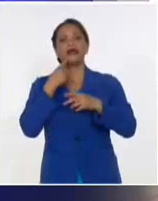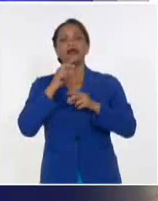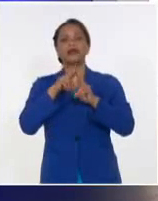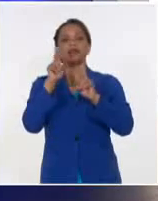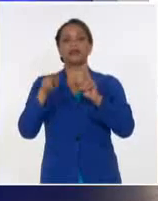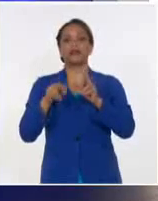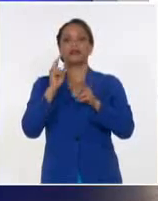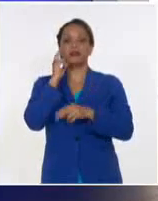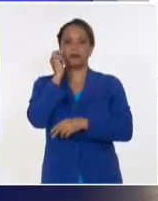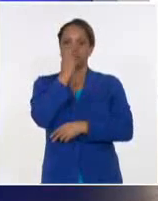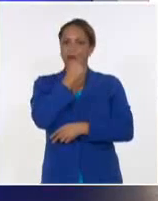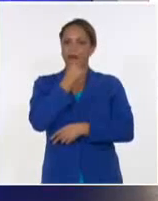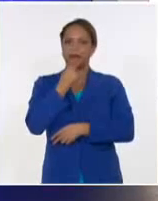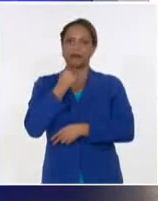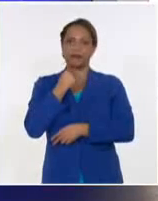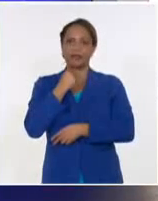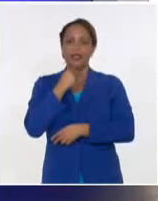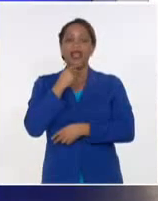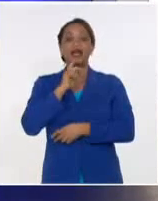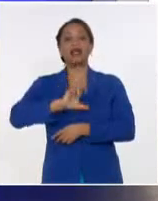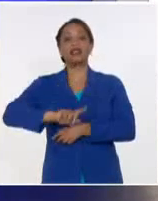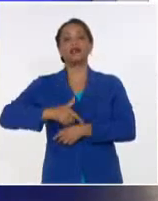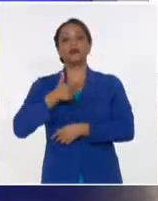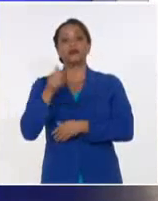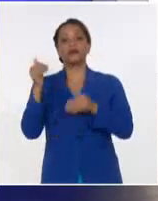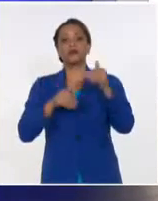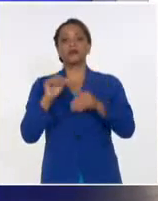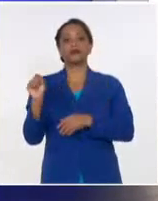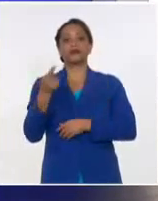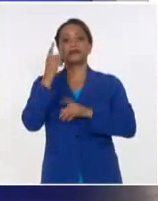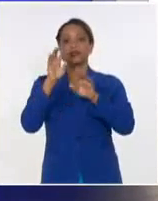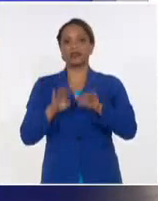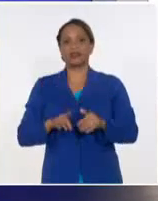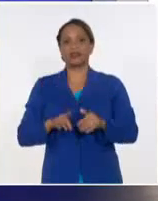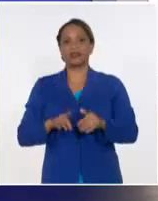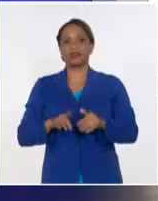Y a esta cita cultural asiste el primer secretario del partido y presidente cubano,